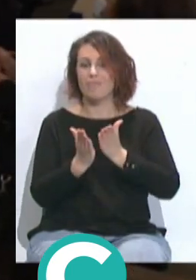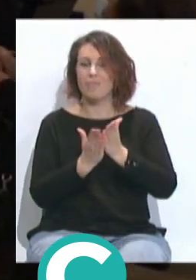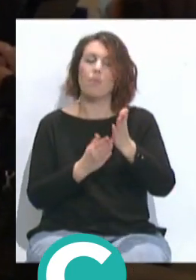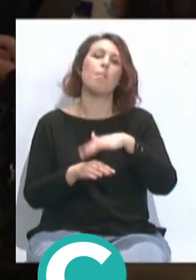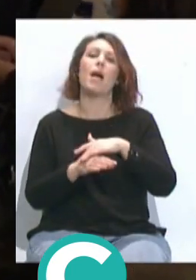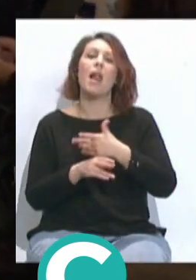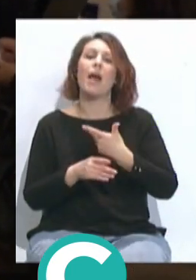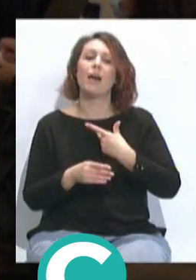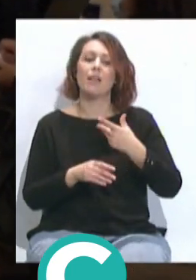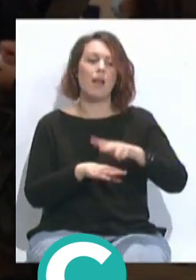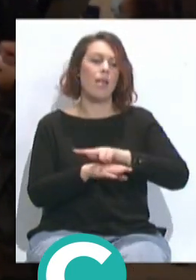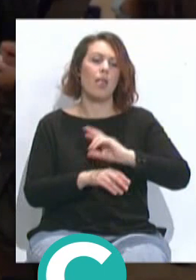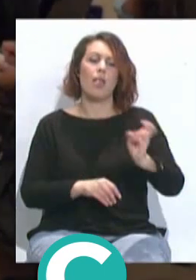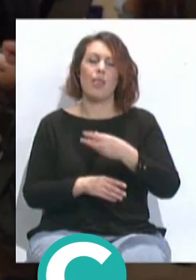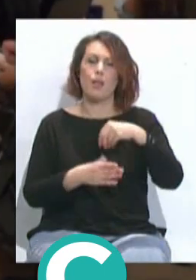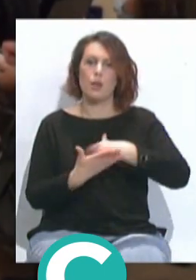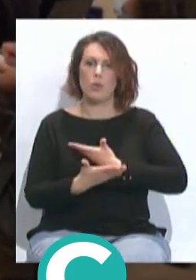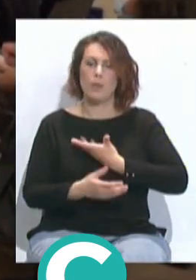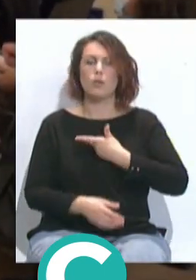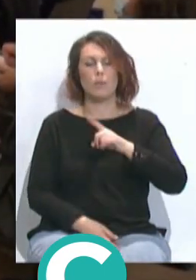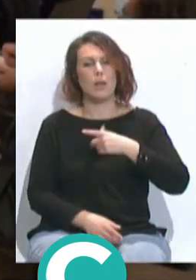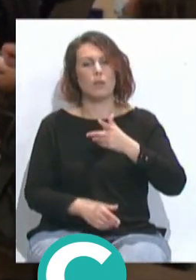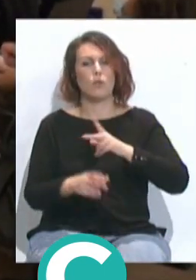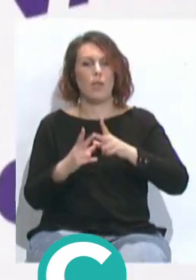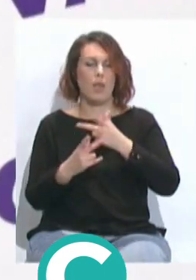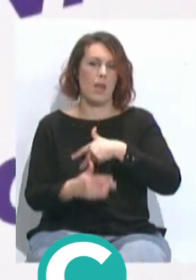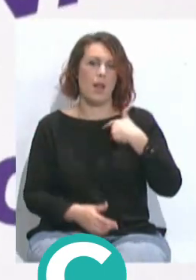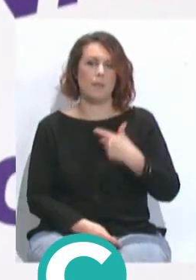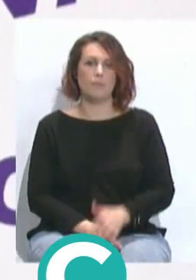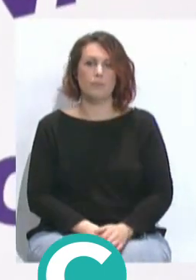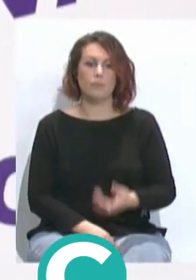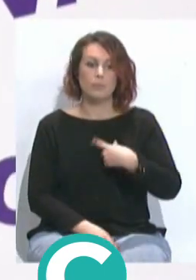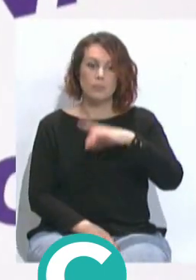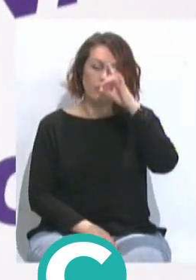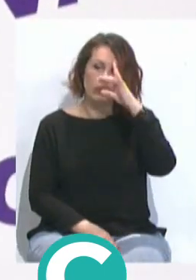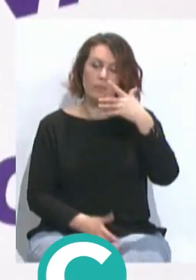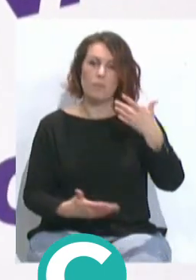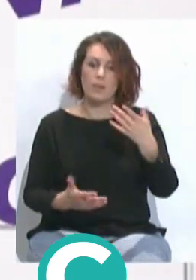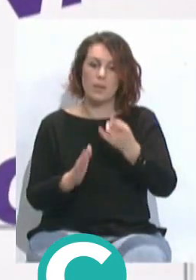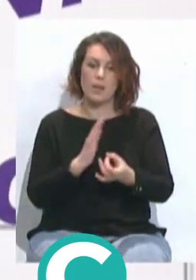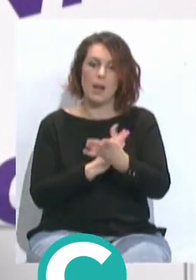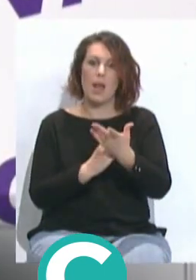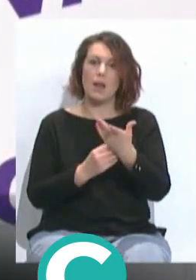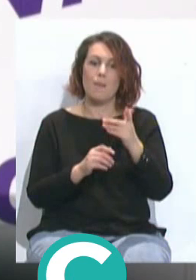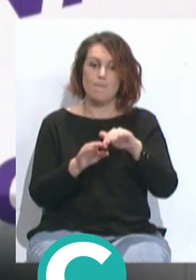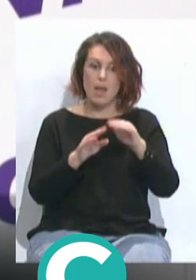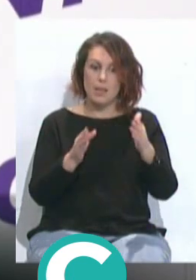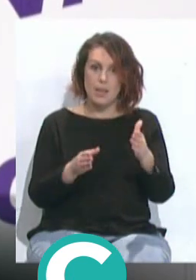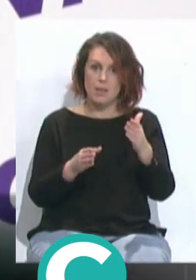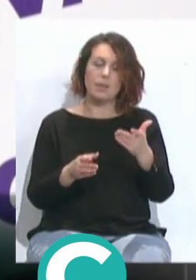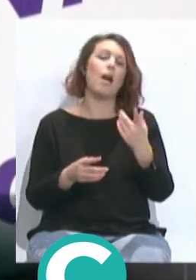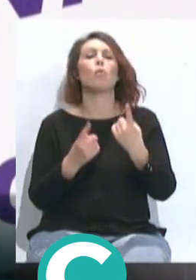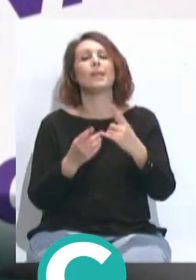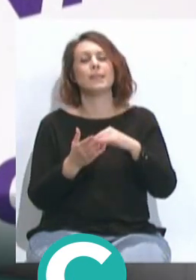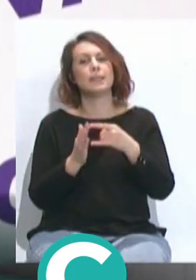tanto para las distintas delegaciones del Ayuntamiento como para la sociedad en general. Nuestra idea es crear una serie de mesas, algunas